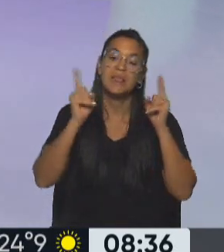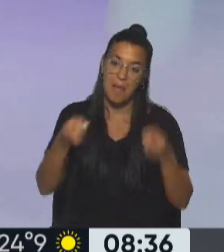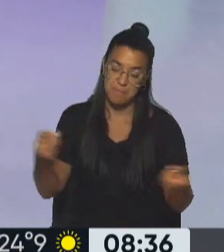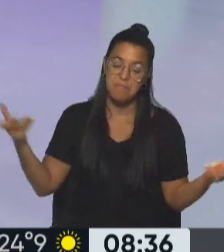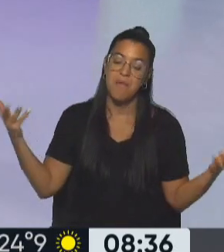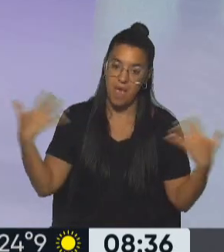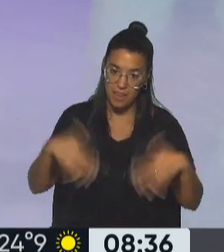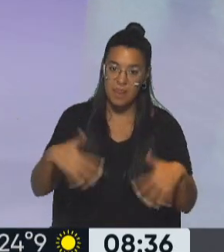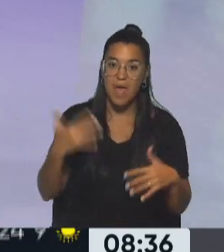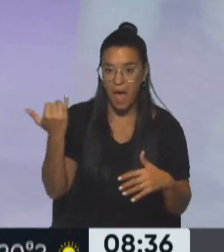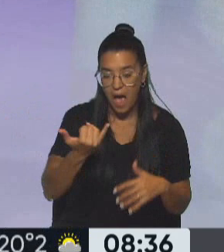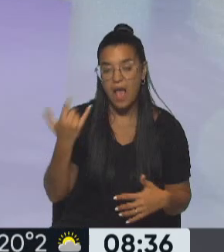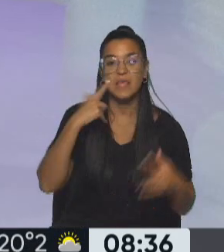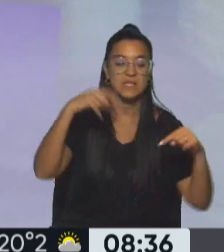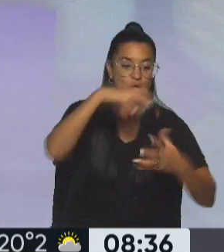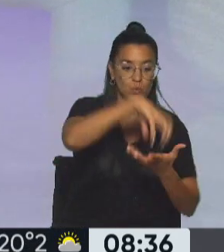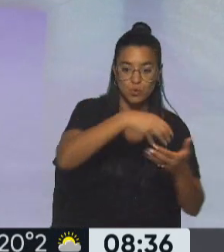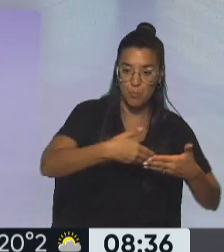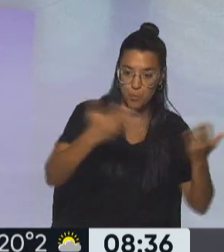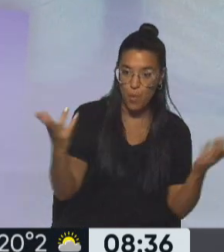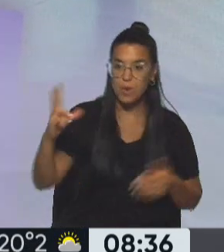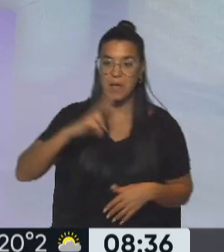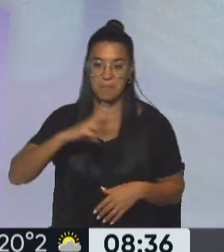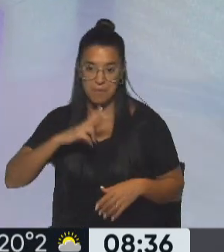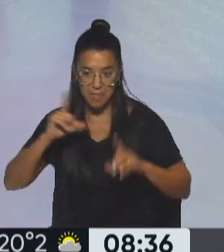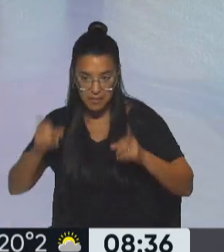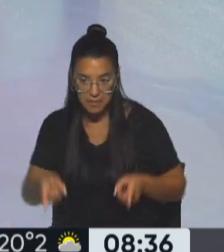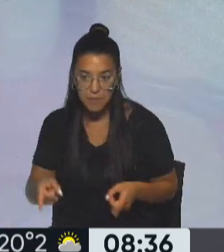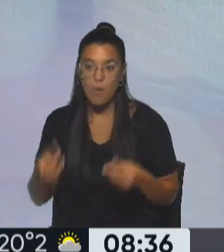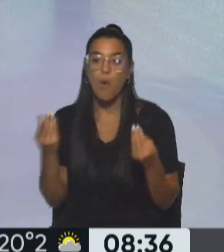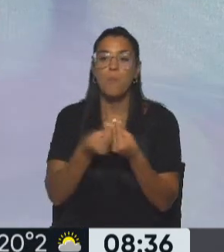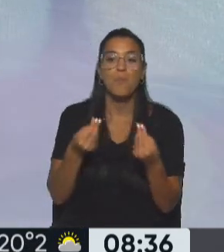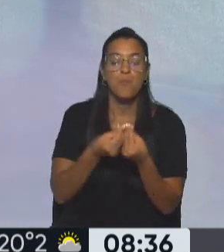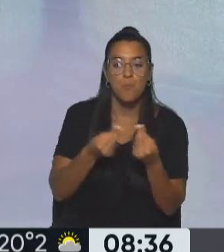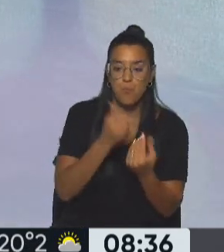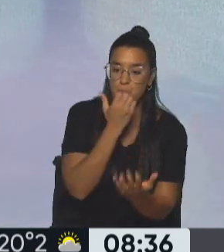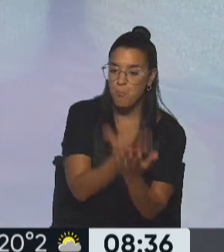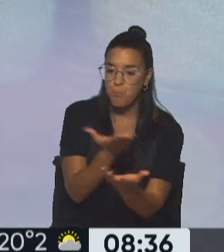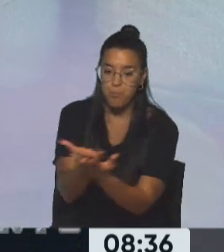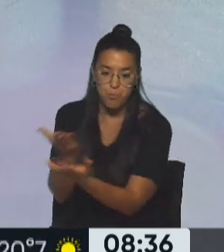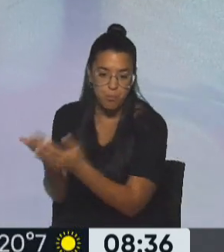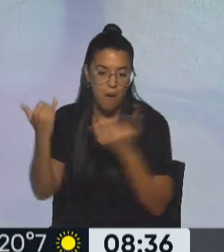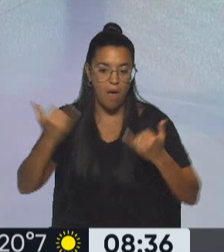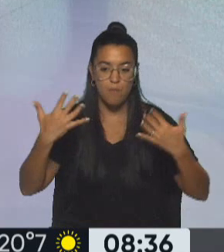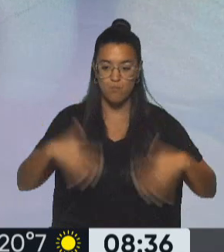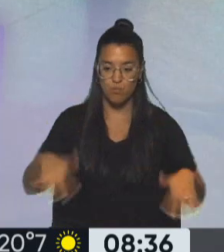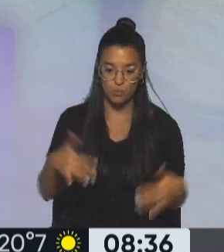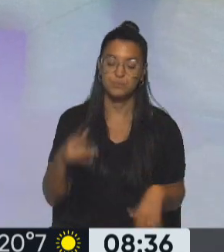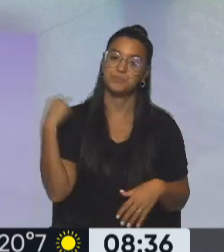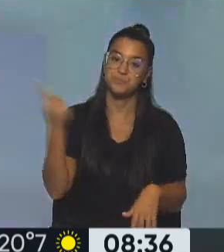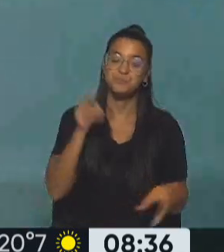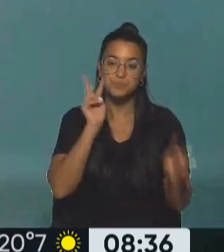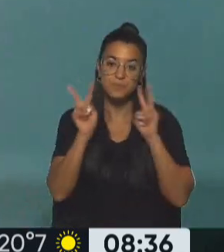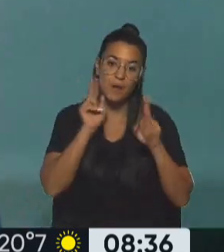presente tanto en instituciones públicas como privadas con muchísimas, pero muchísimas propuestas. Vamos a estar